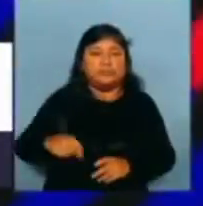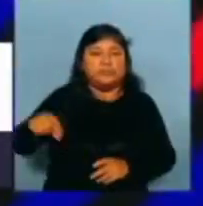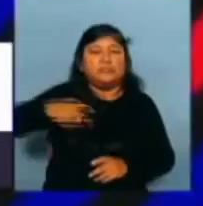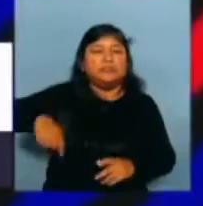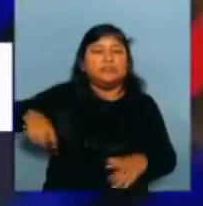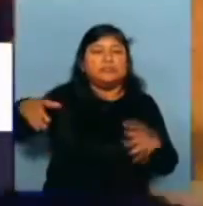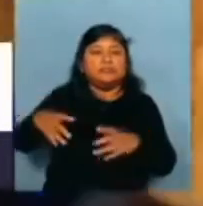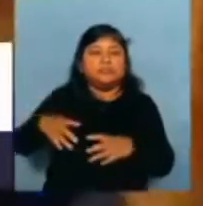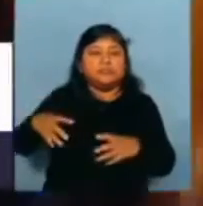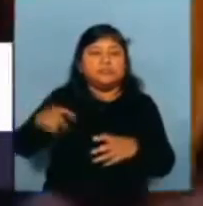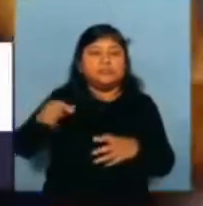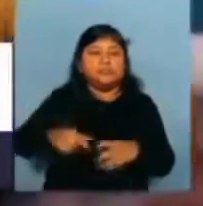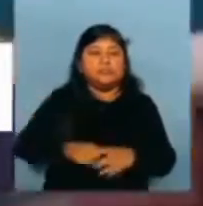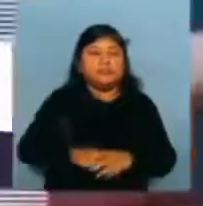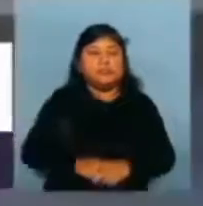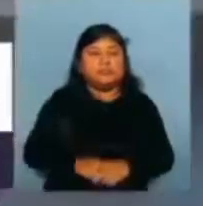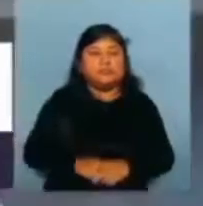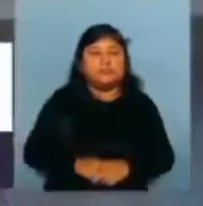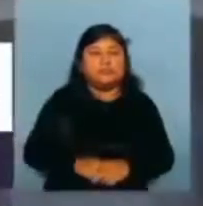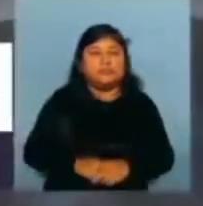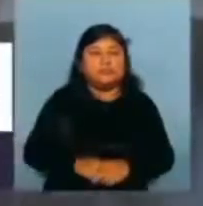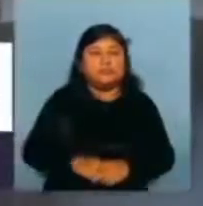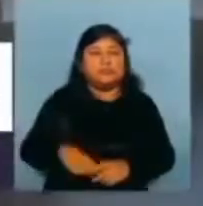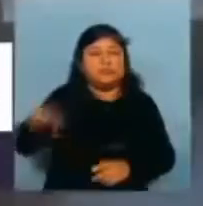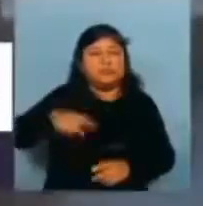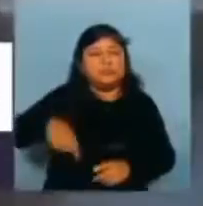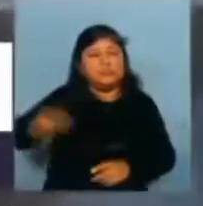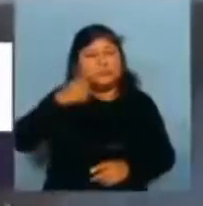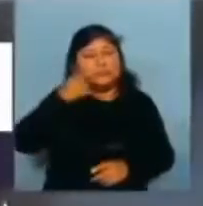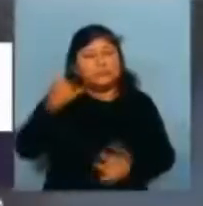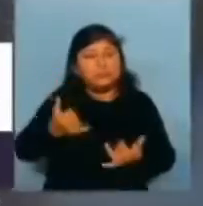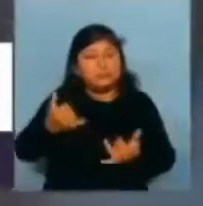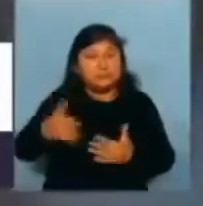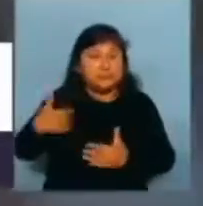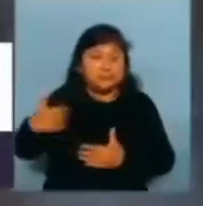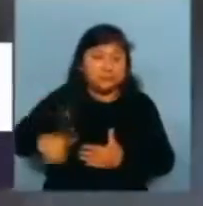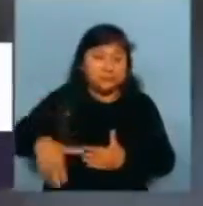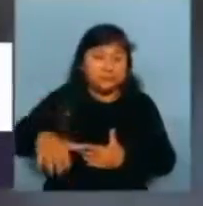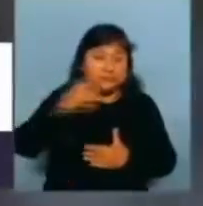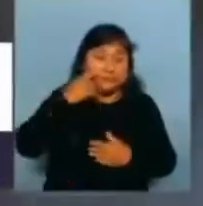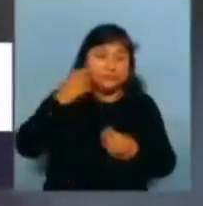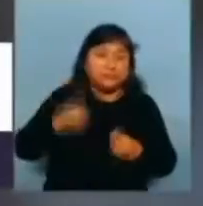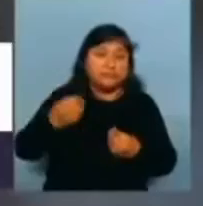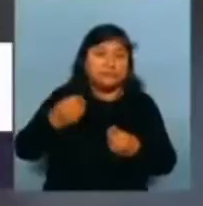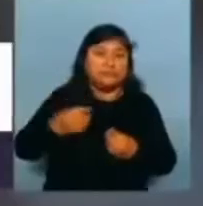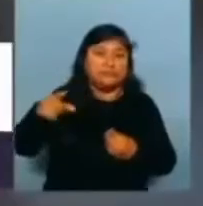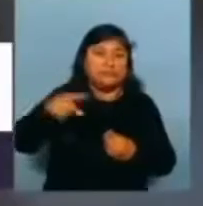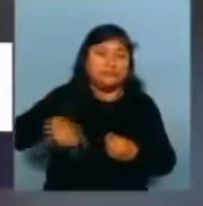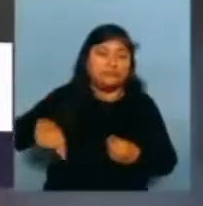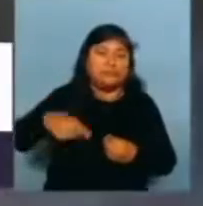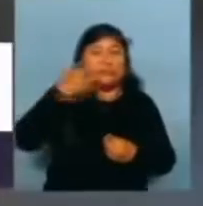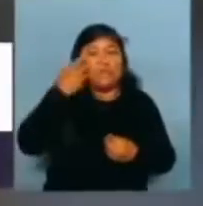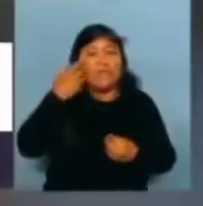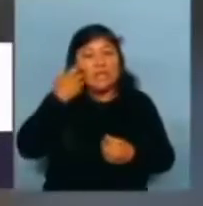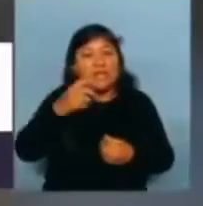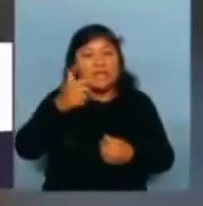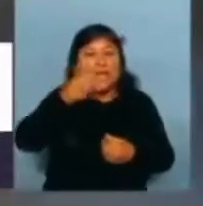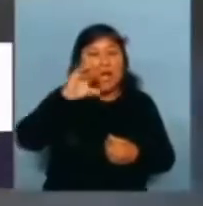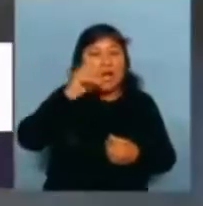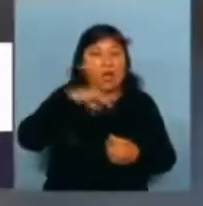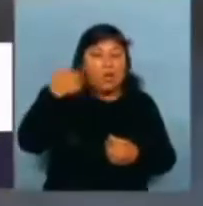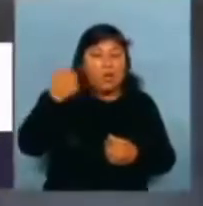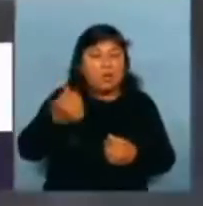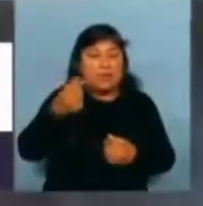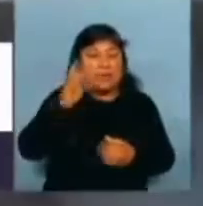¿no? No hace tiempo, a esta parte, vos estabas con el equipo de la Tigresa Acuña, sabemos de la